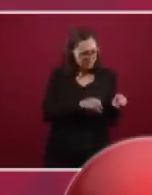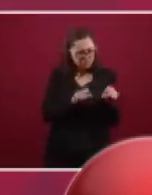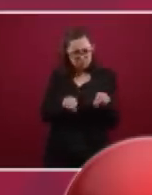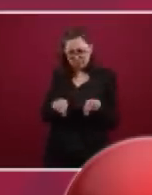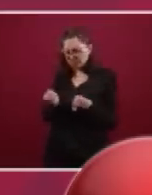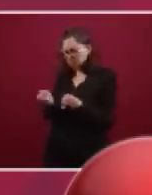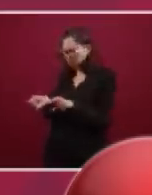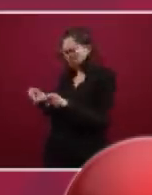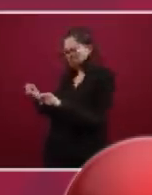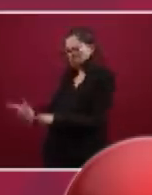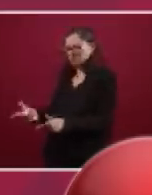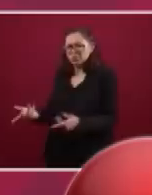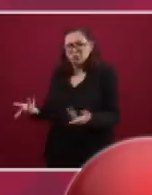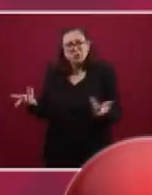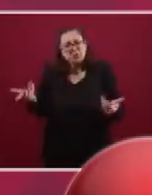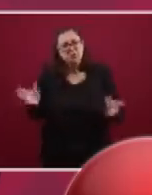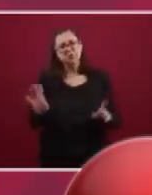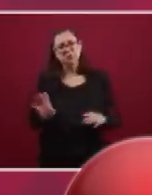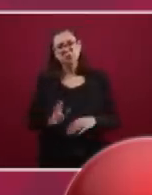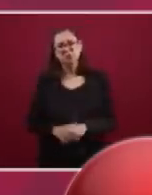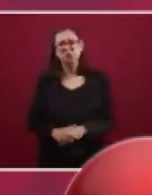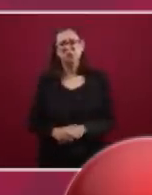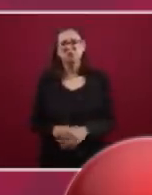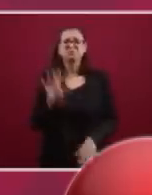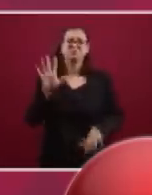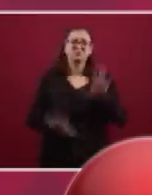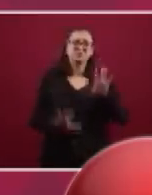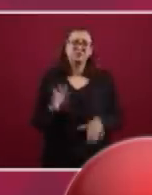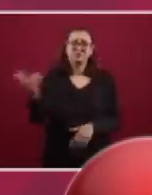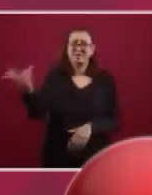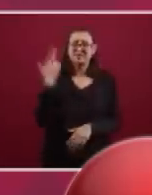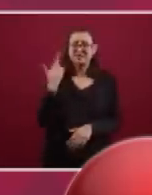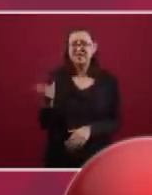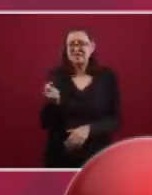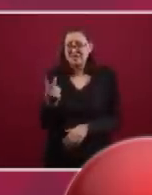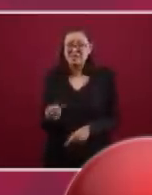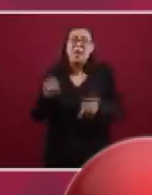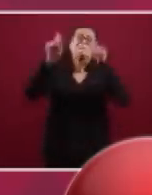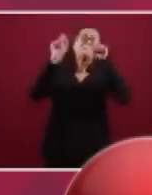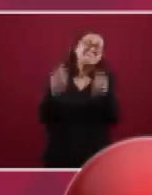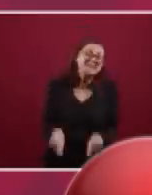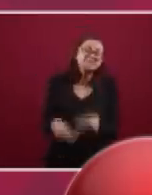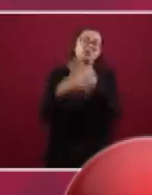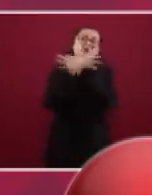veces abrían los noticieros de radio, de televisión con la misma nota